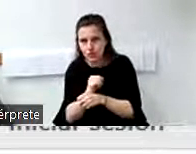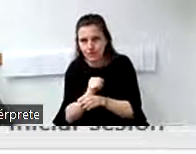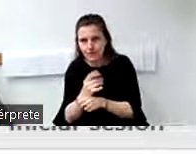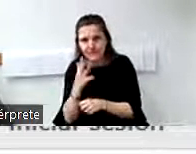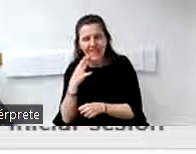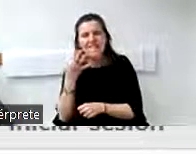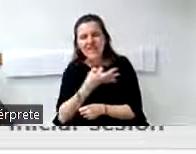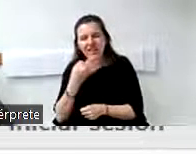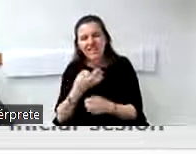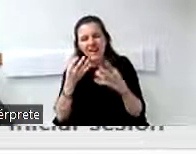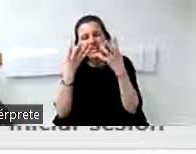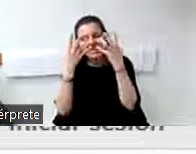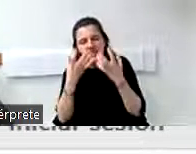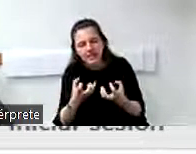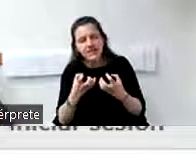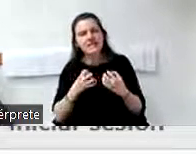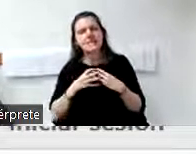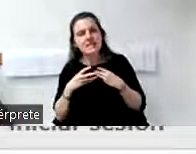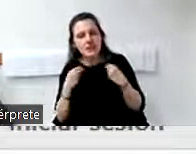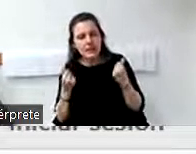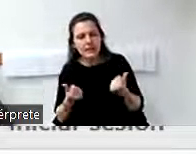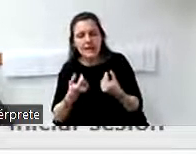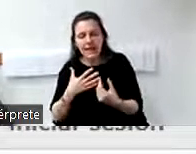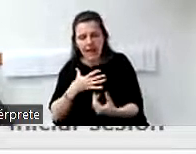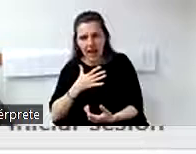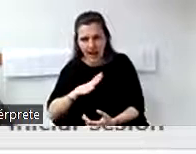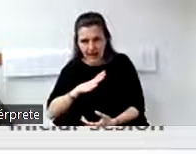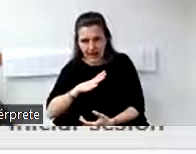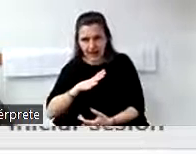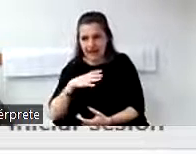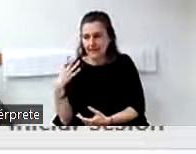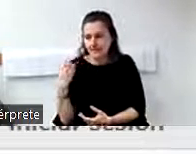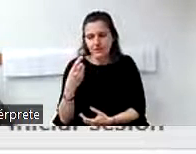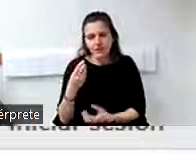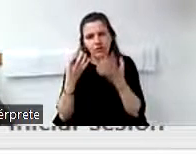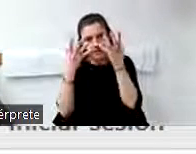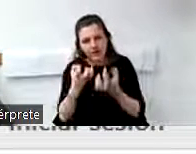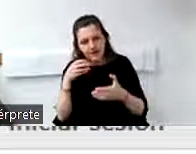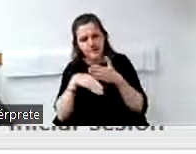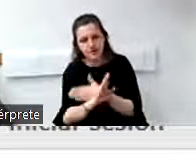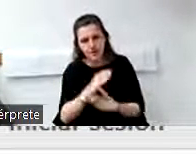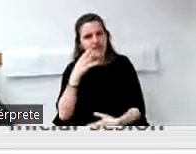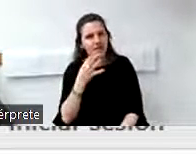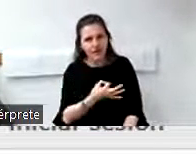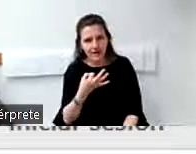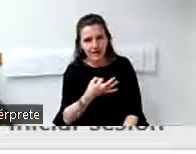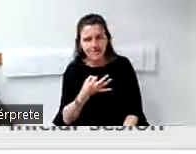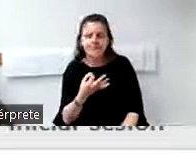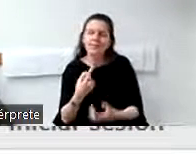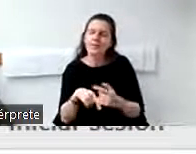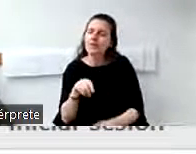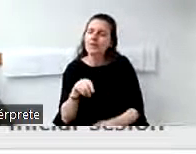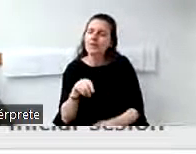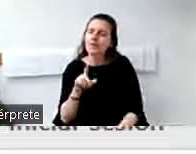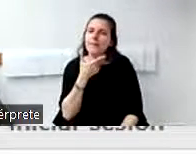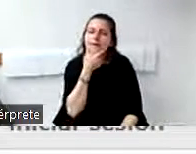sensibilidad directa desde la dirección como prioridad, todo se vuelve más fácil. Y capaz que algunas acciones